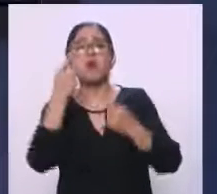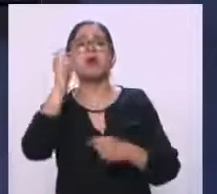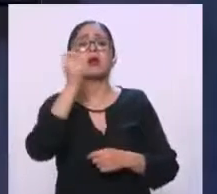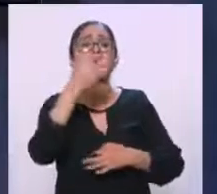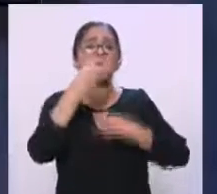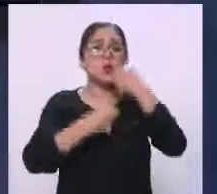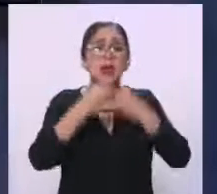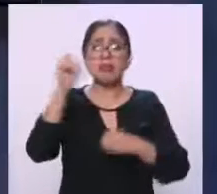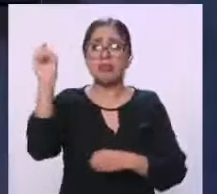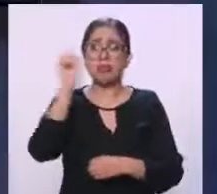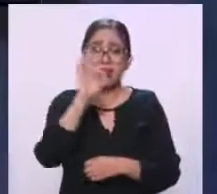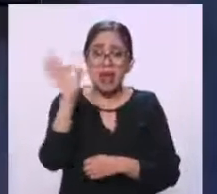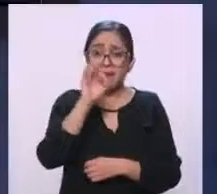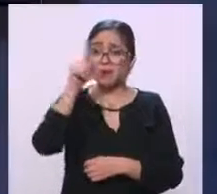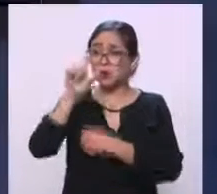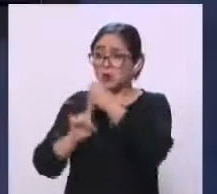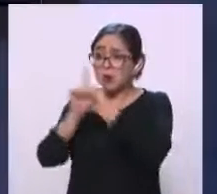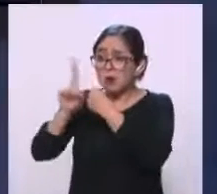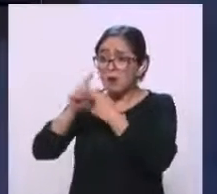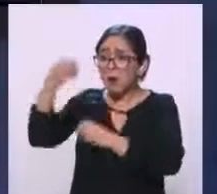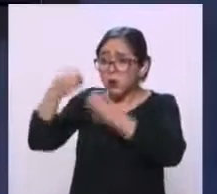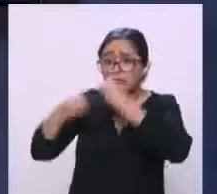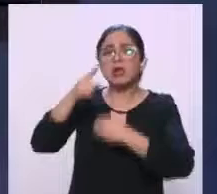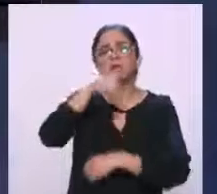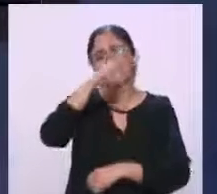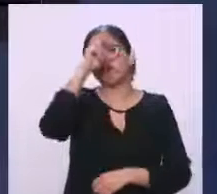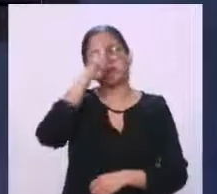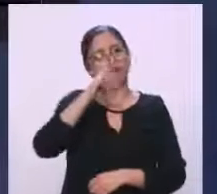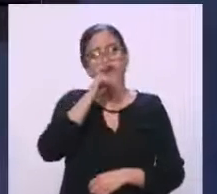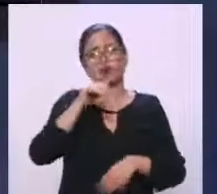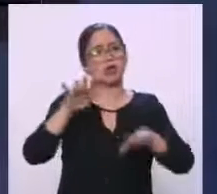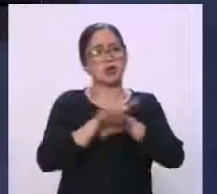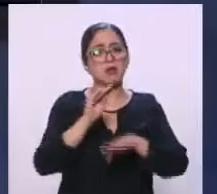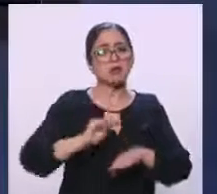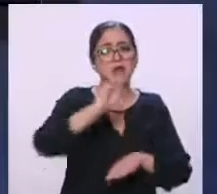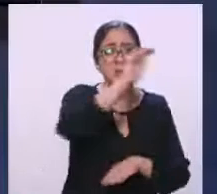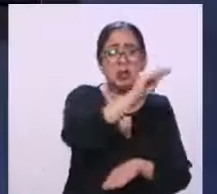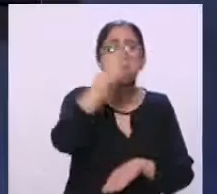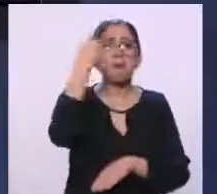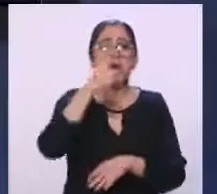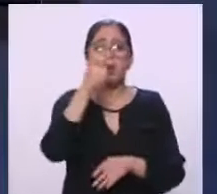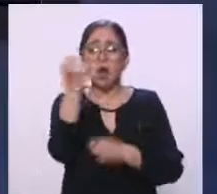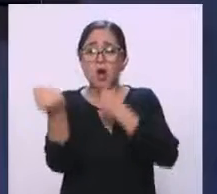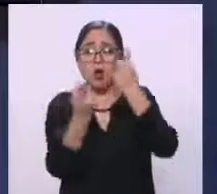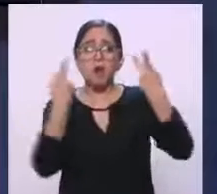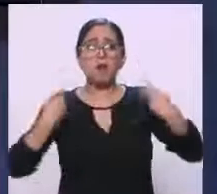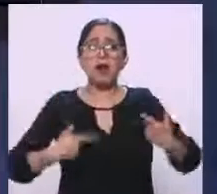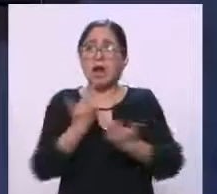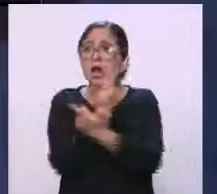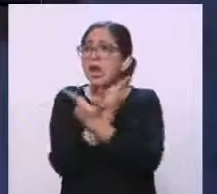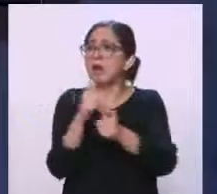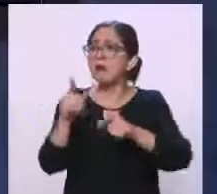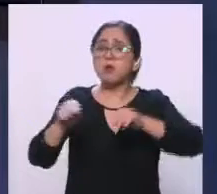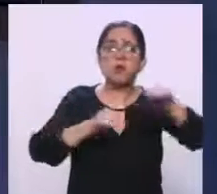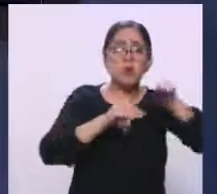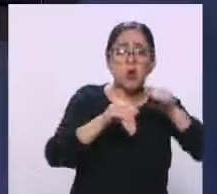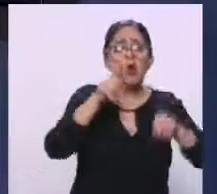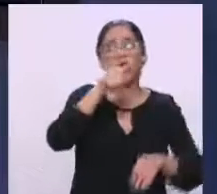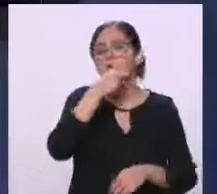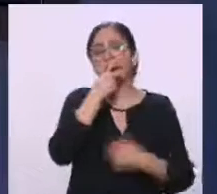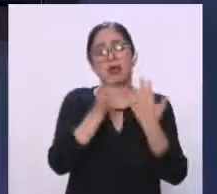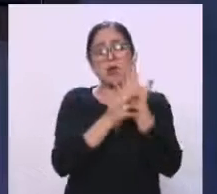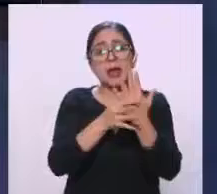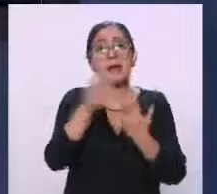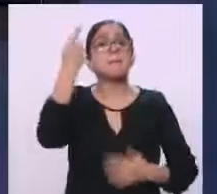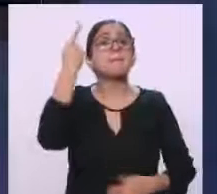responsabilidad criminal o civil. Y este es un derecho que nadie puede violentar, nadie puede impedir el libre tránsito a menos de